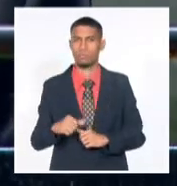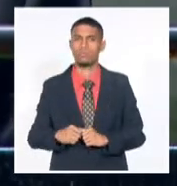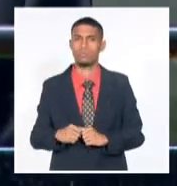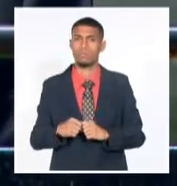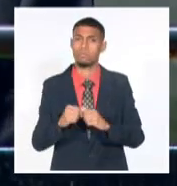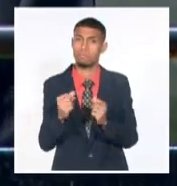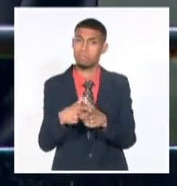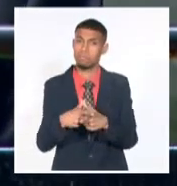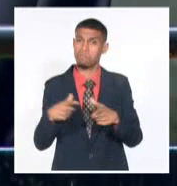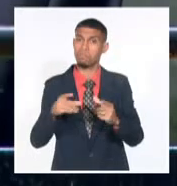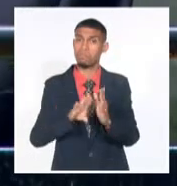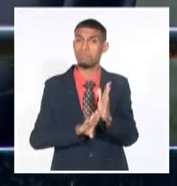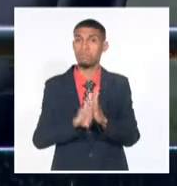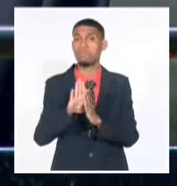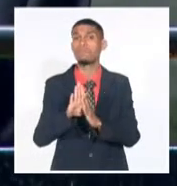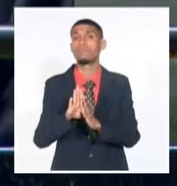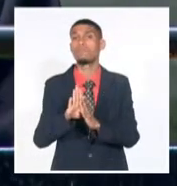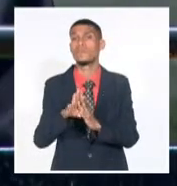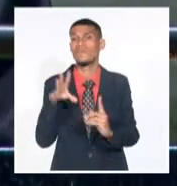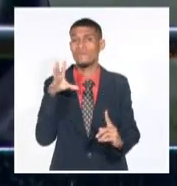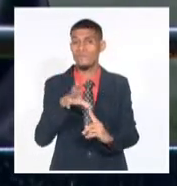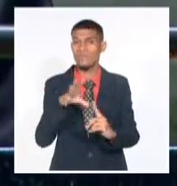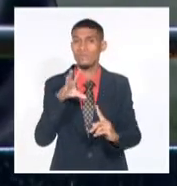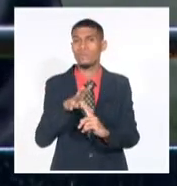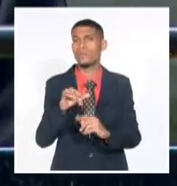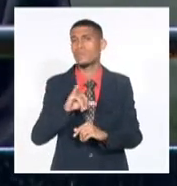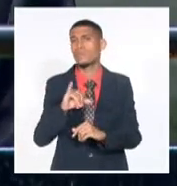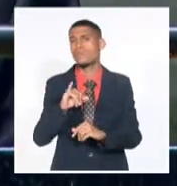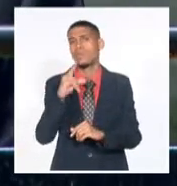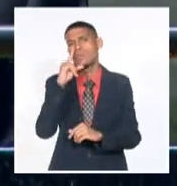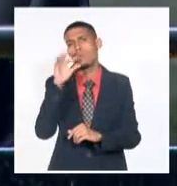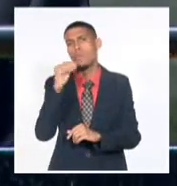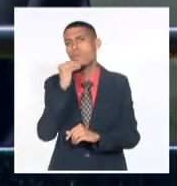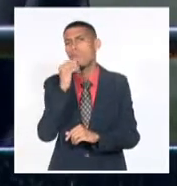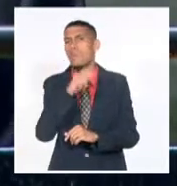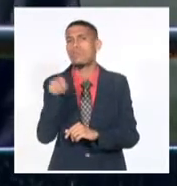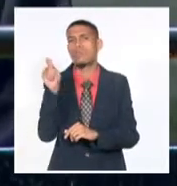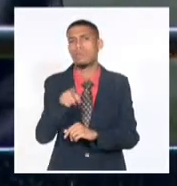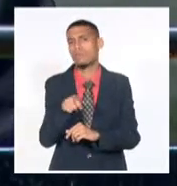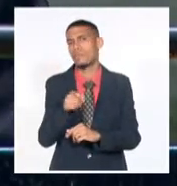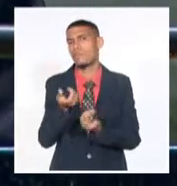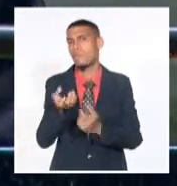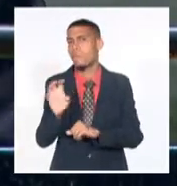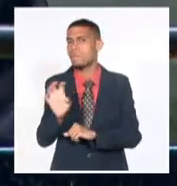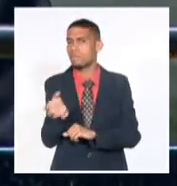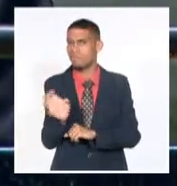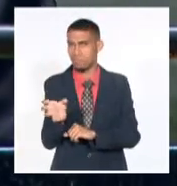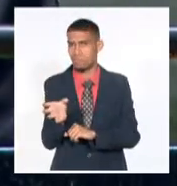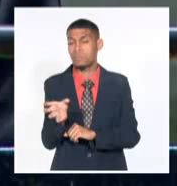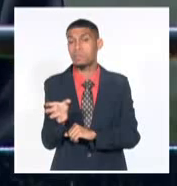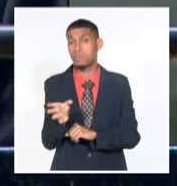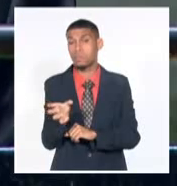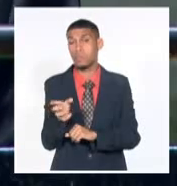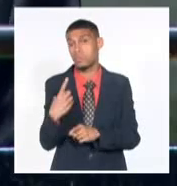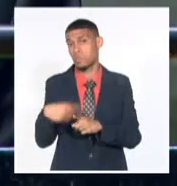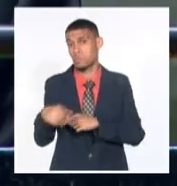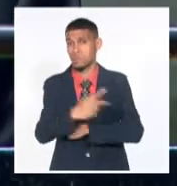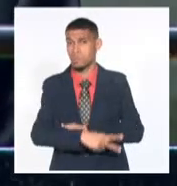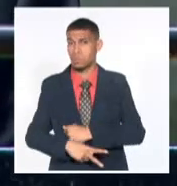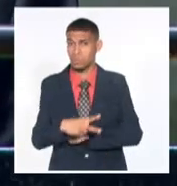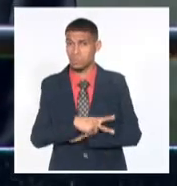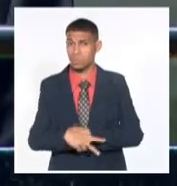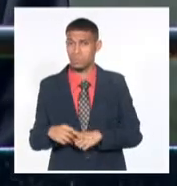incrementó el acoso a las transacciones comerciales y financieras en terceros mercados, y se